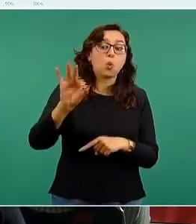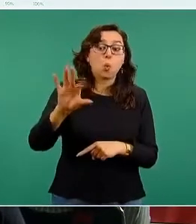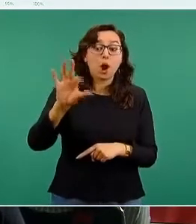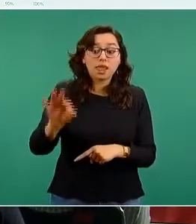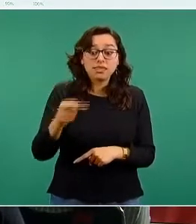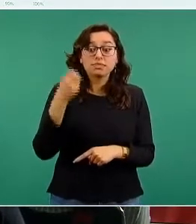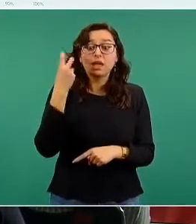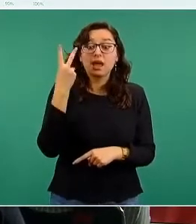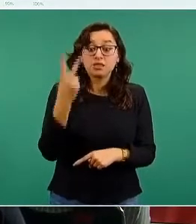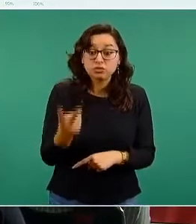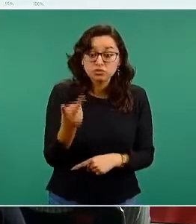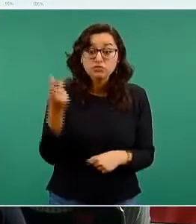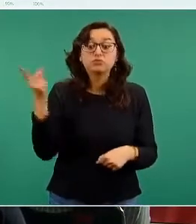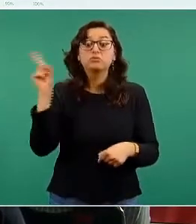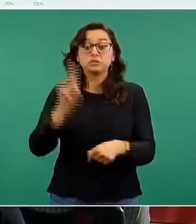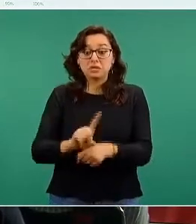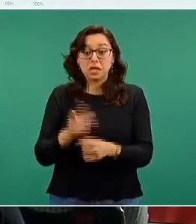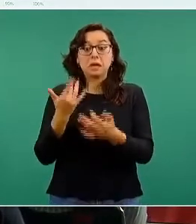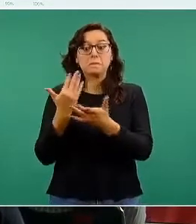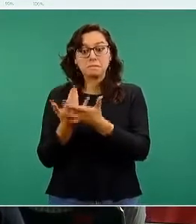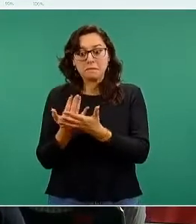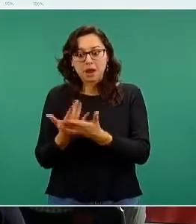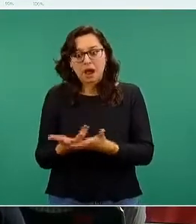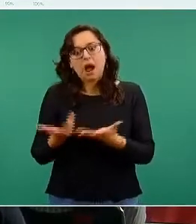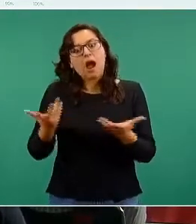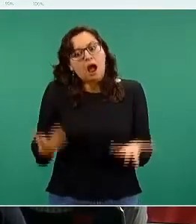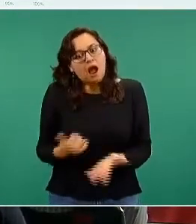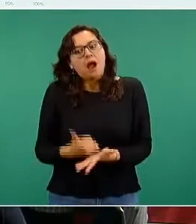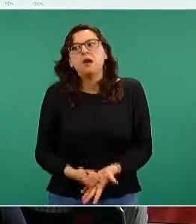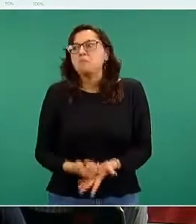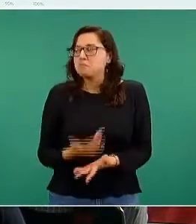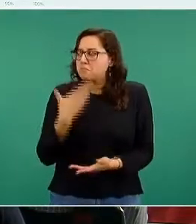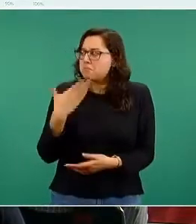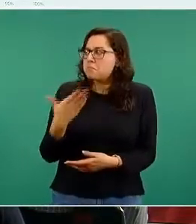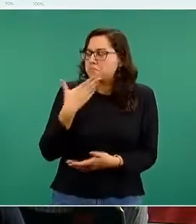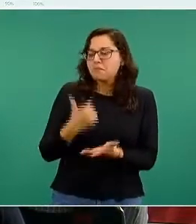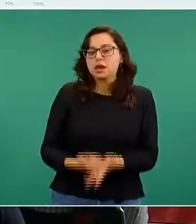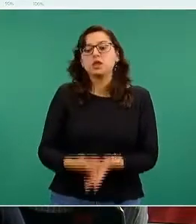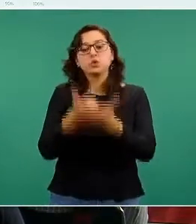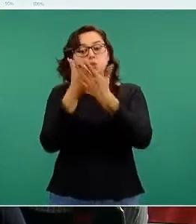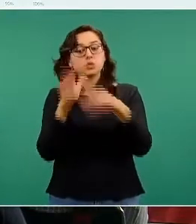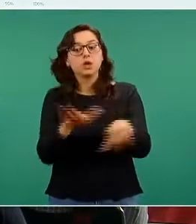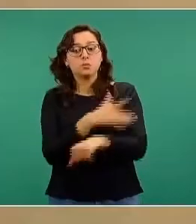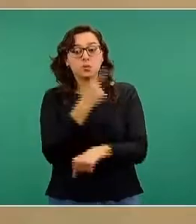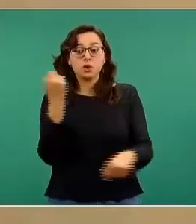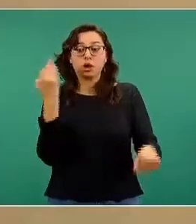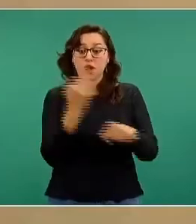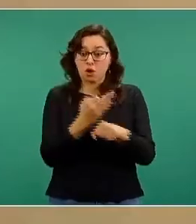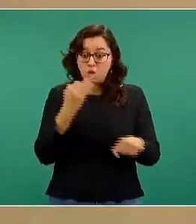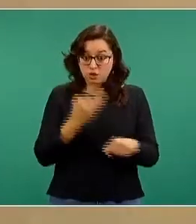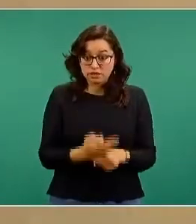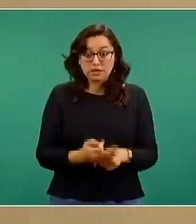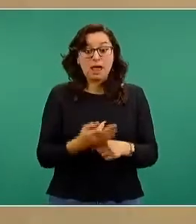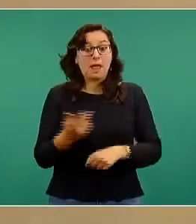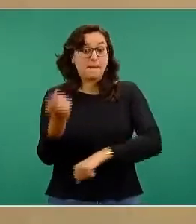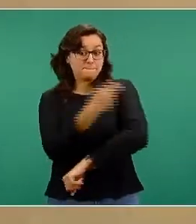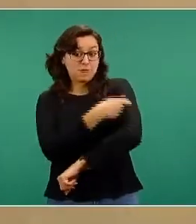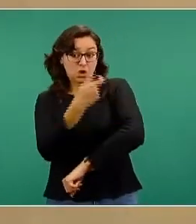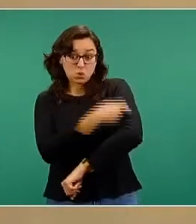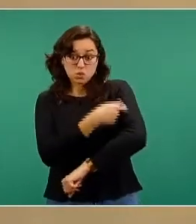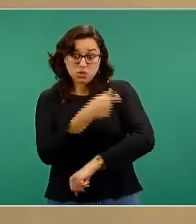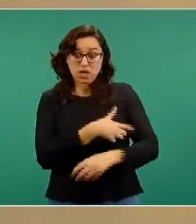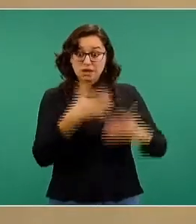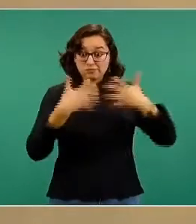ventajas precisamente cuando existe una producción limitada y a ritmo cambiante en el mundo, y nos